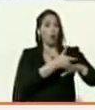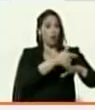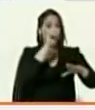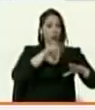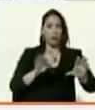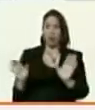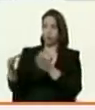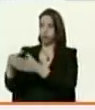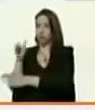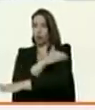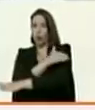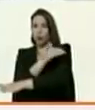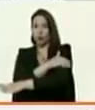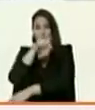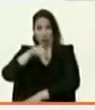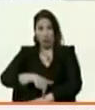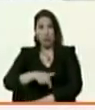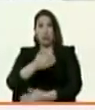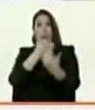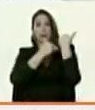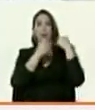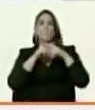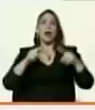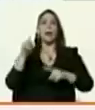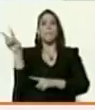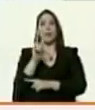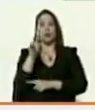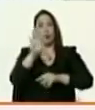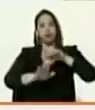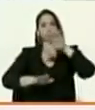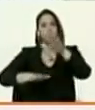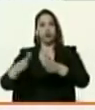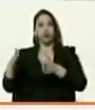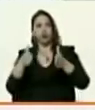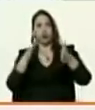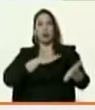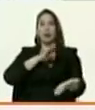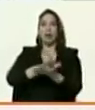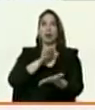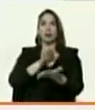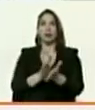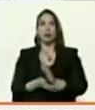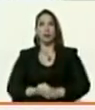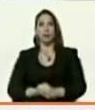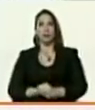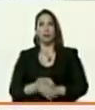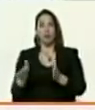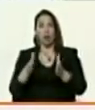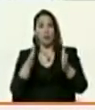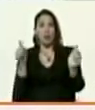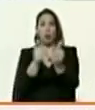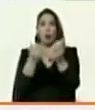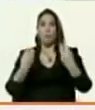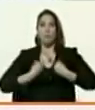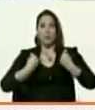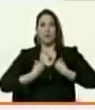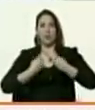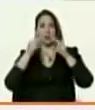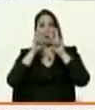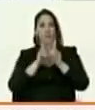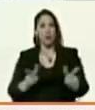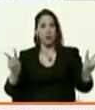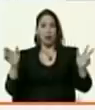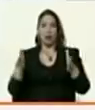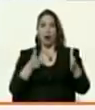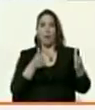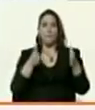oposición aquí representados, para que Venezuela marche por un camino de tranquilidad, por un camino de convivencia pacífica, por un